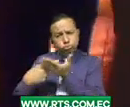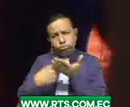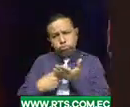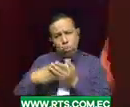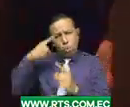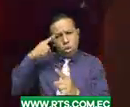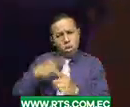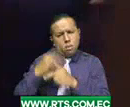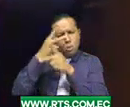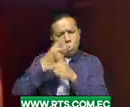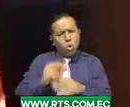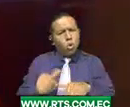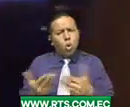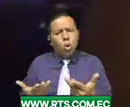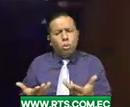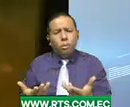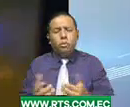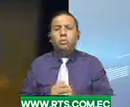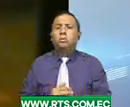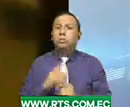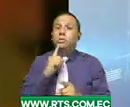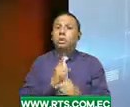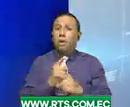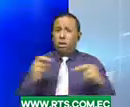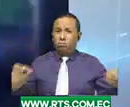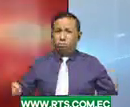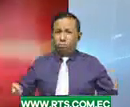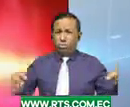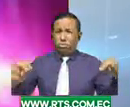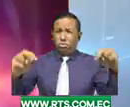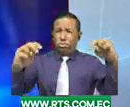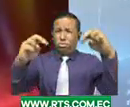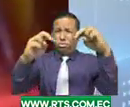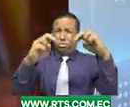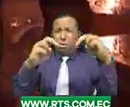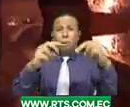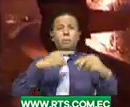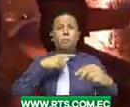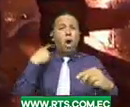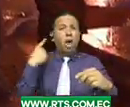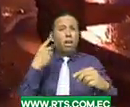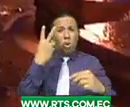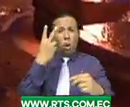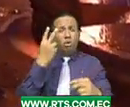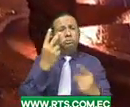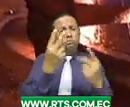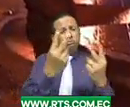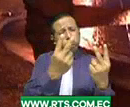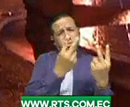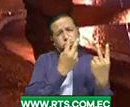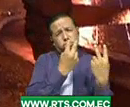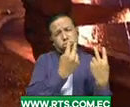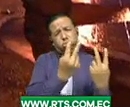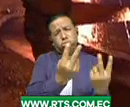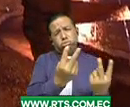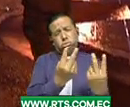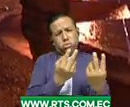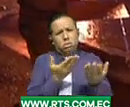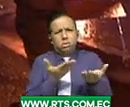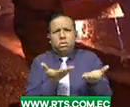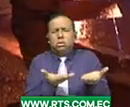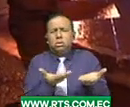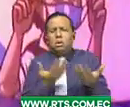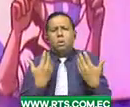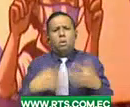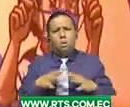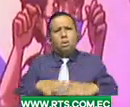desde un paso peatonal constituye un estilo nunca antes visto en el país, pero que refleja el nivel de violencia al que se está llegando en el